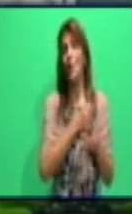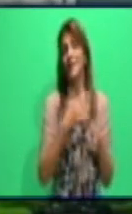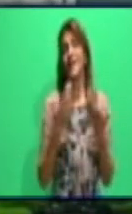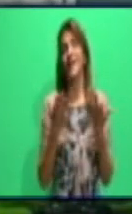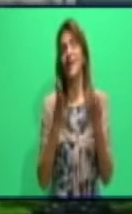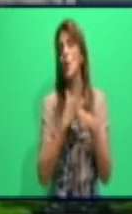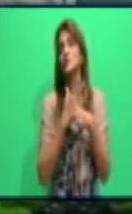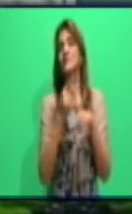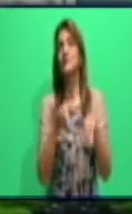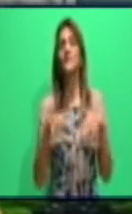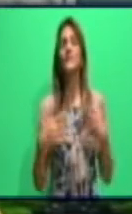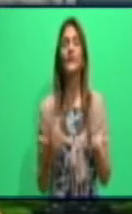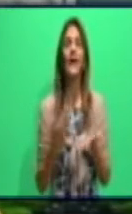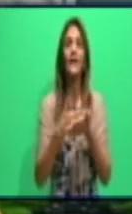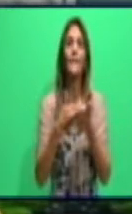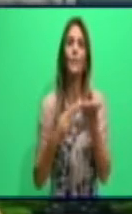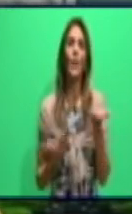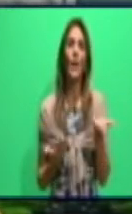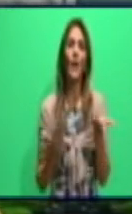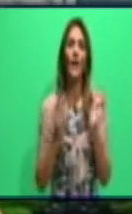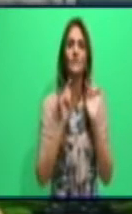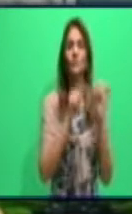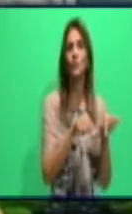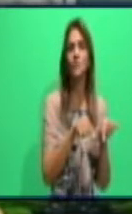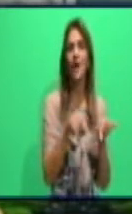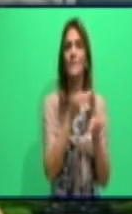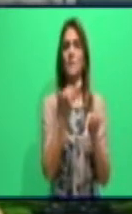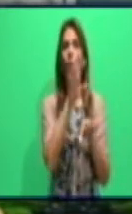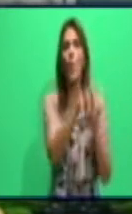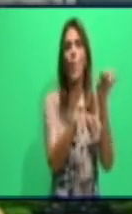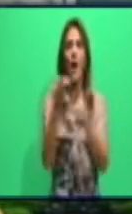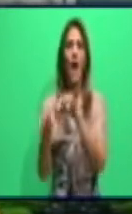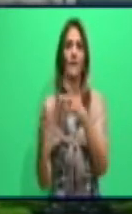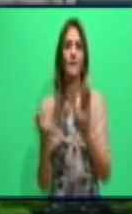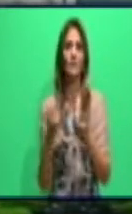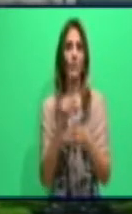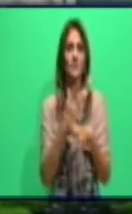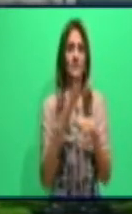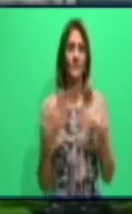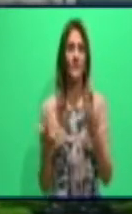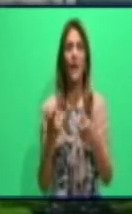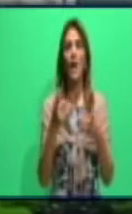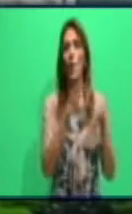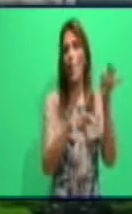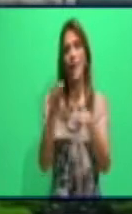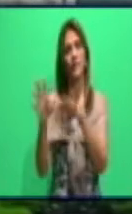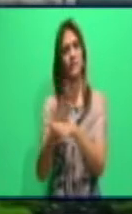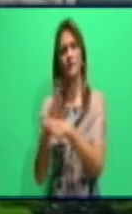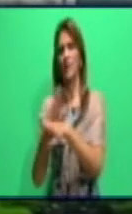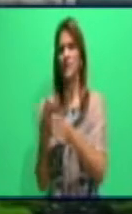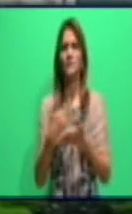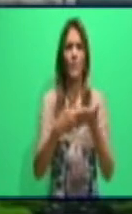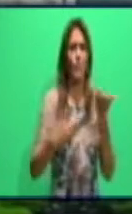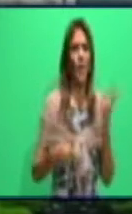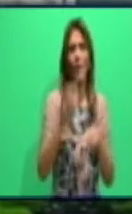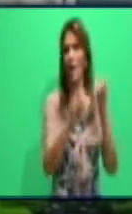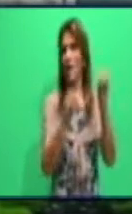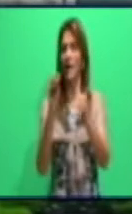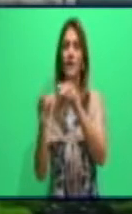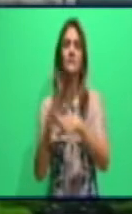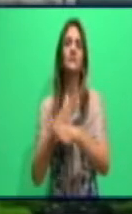el examen suyo fue al laboratorio de Holguín y el de los otros miembros de su familia se diseminaron por el resto de los laboratorios del país.